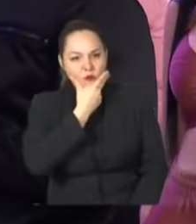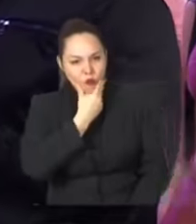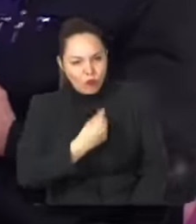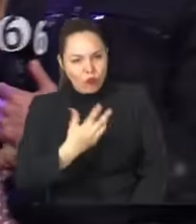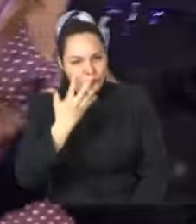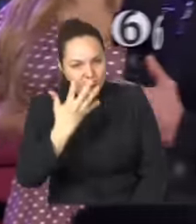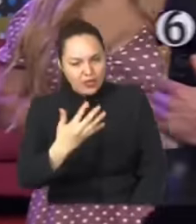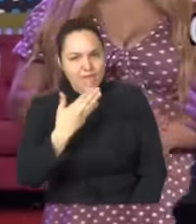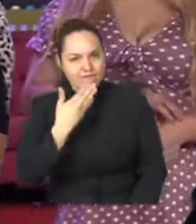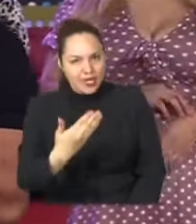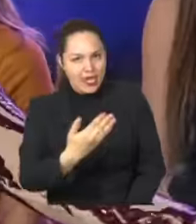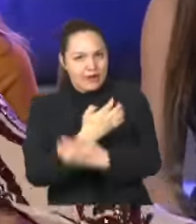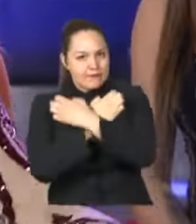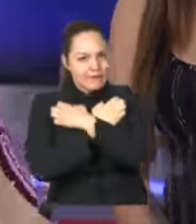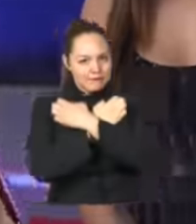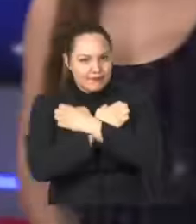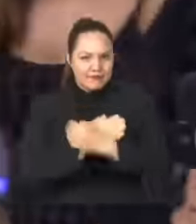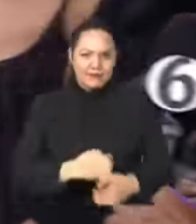besos.